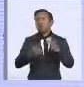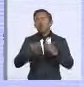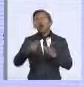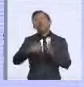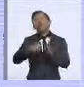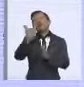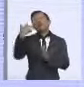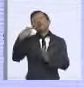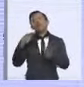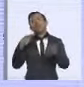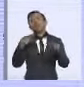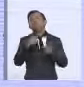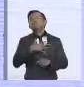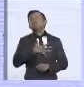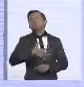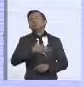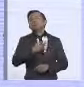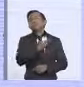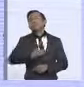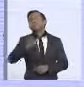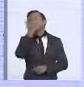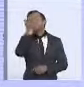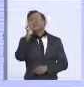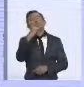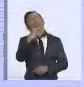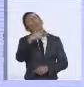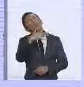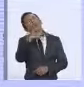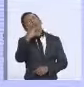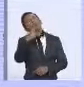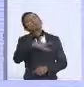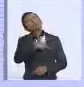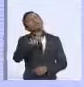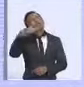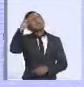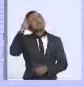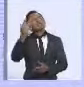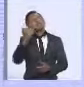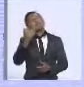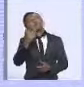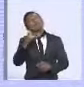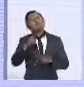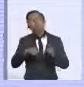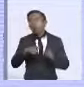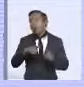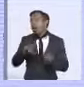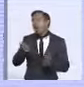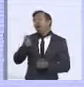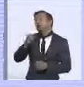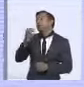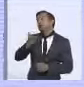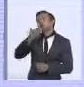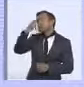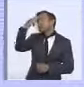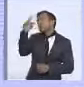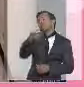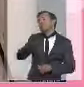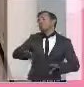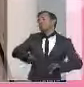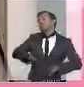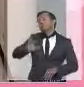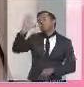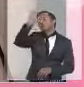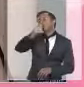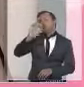y contestó que la corrupción era parte de la cultura del pueblo de México. Yo no estoy de acuerdo con eso. En nuestro pueblo hay una